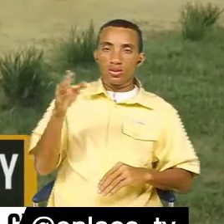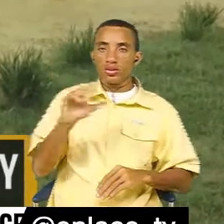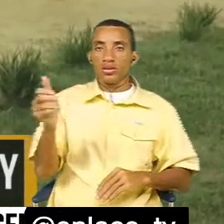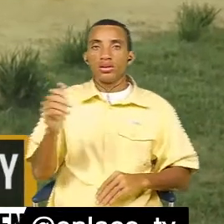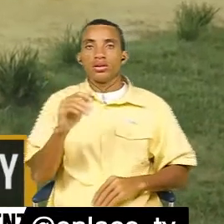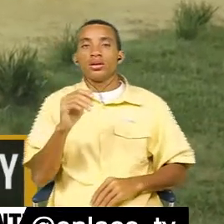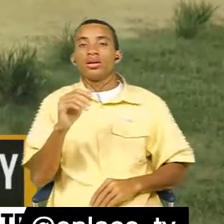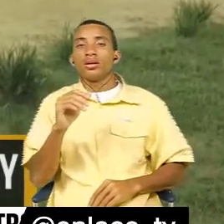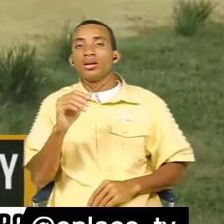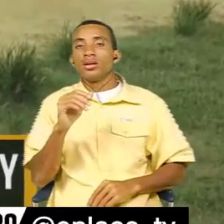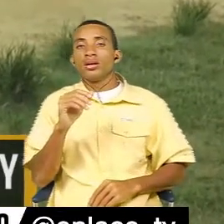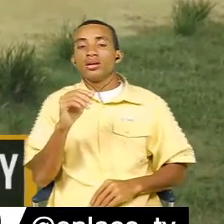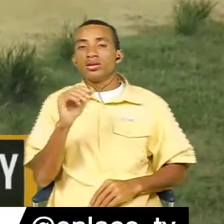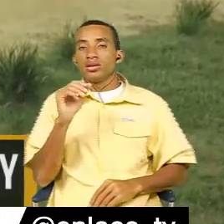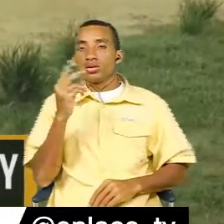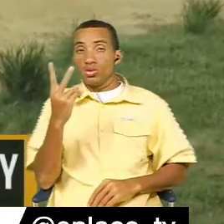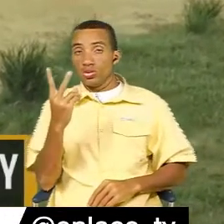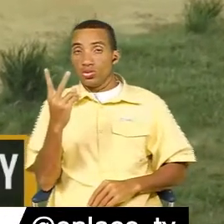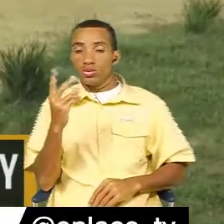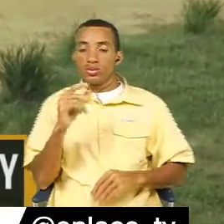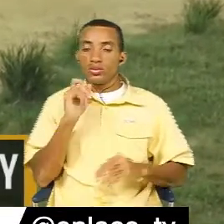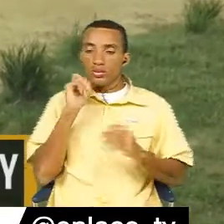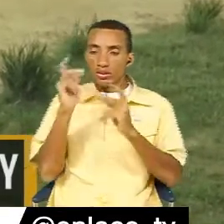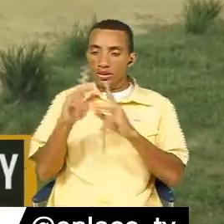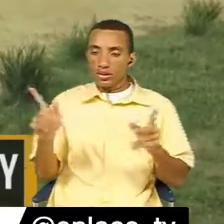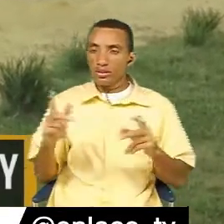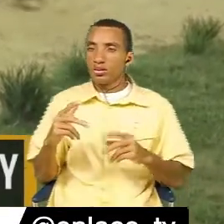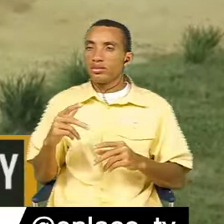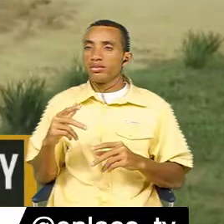Black. Manejamos personas de todo tipo